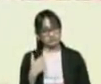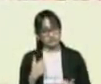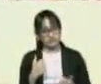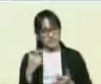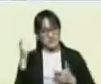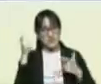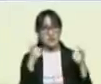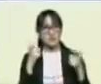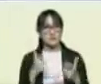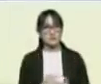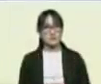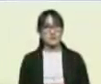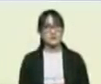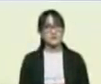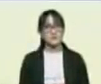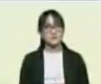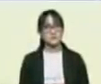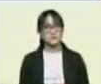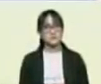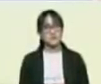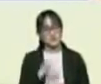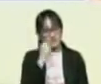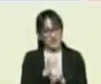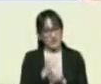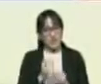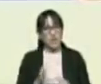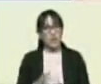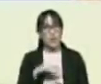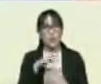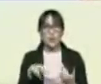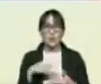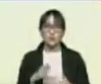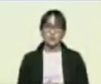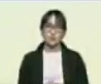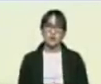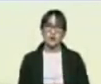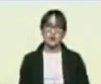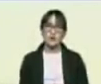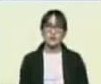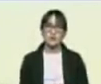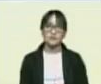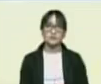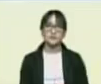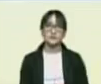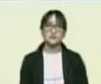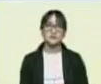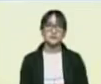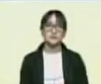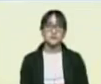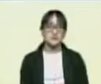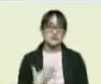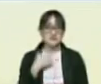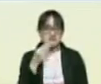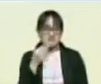un muchachón, un trabajador, un revolucionario, pero era un